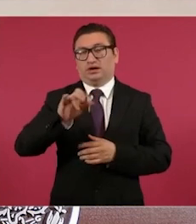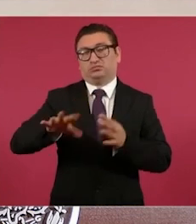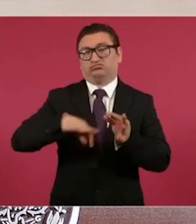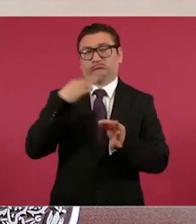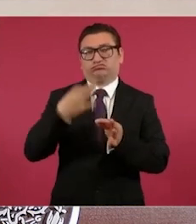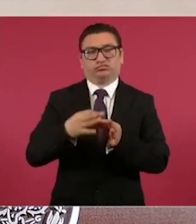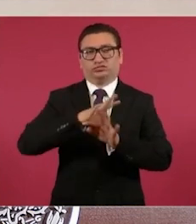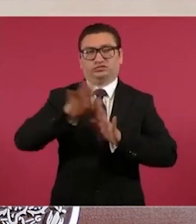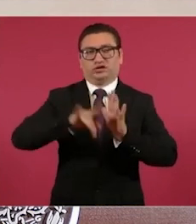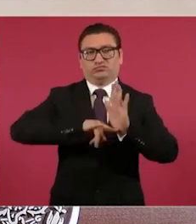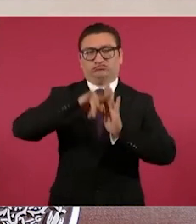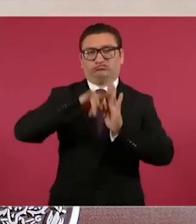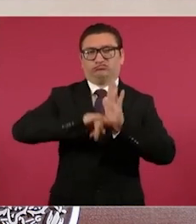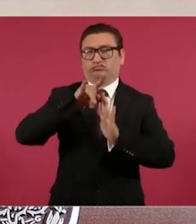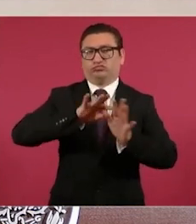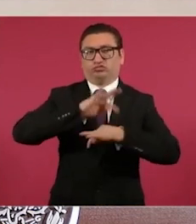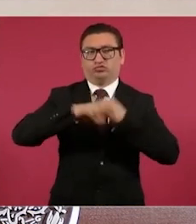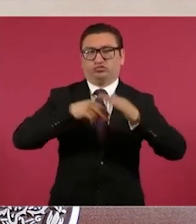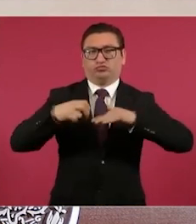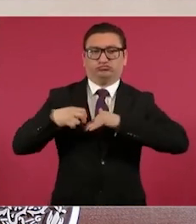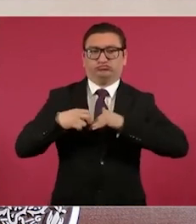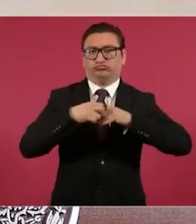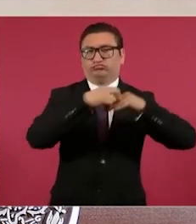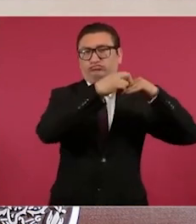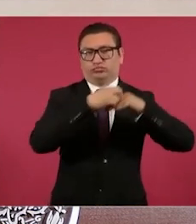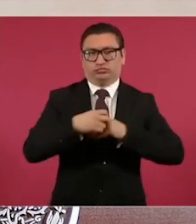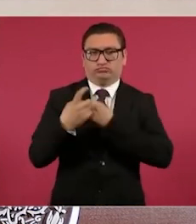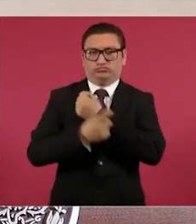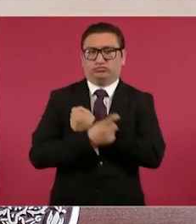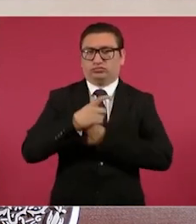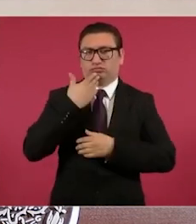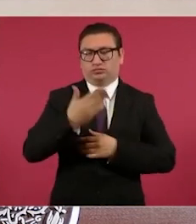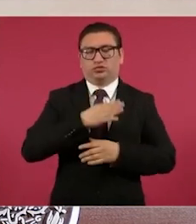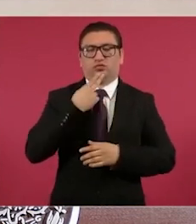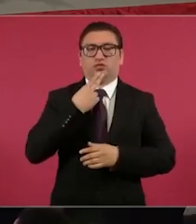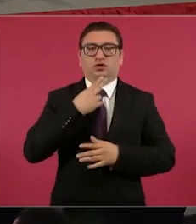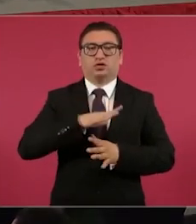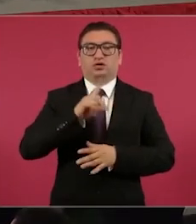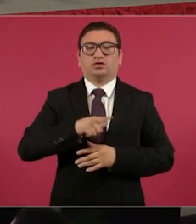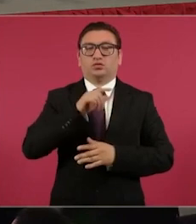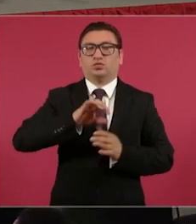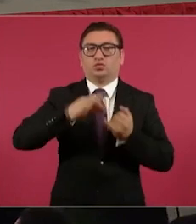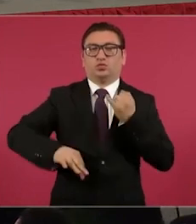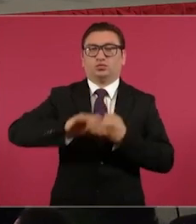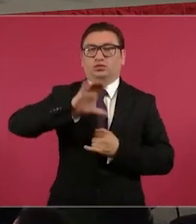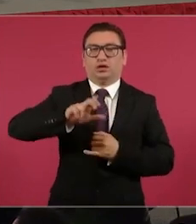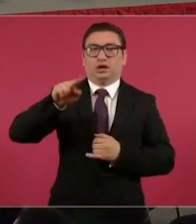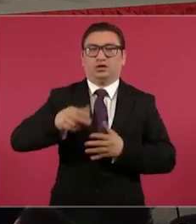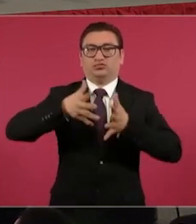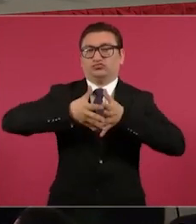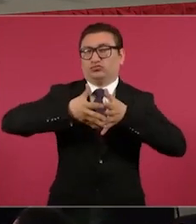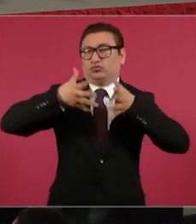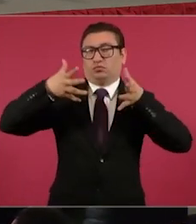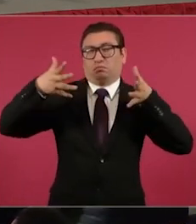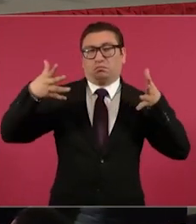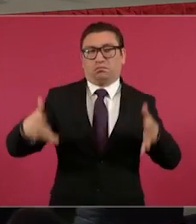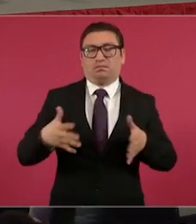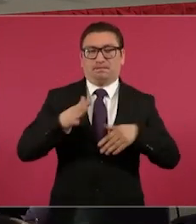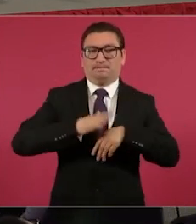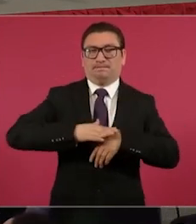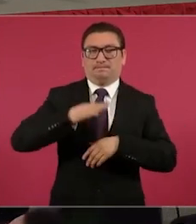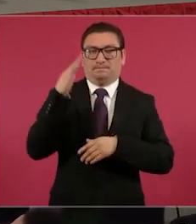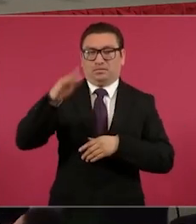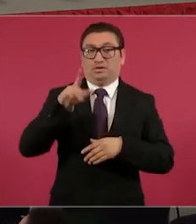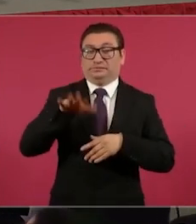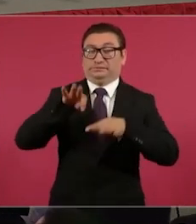todas ya con elevadores y escaleras eléctricas funcionando. Y por último, Cancún, que es la más grande,